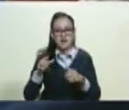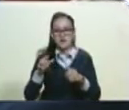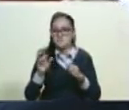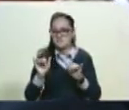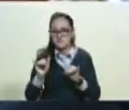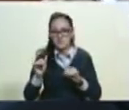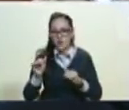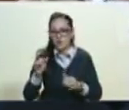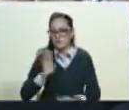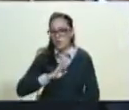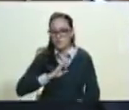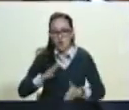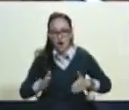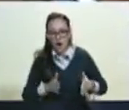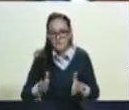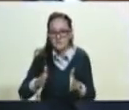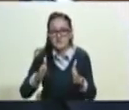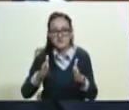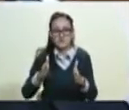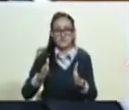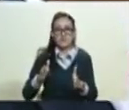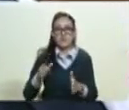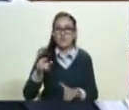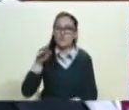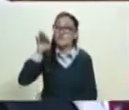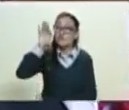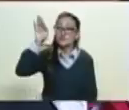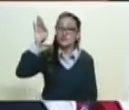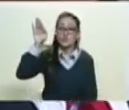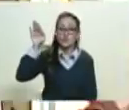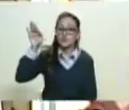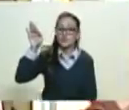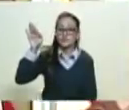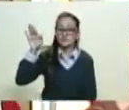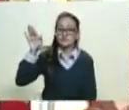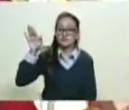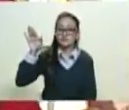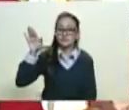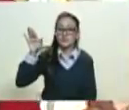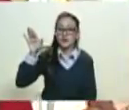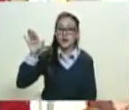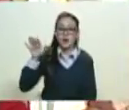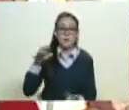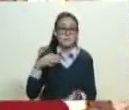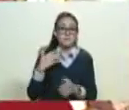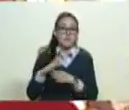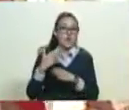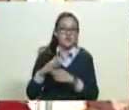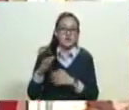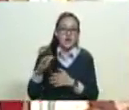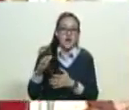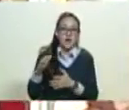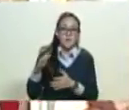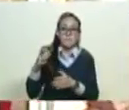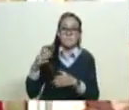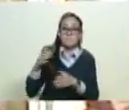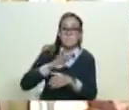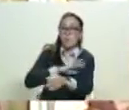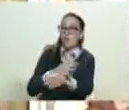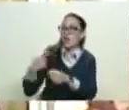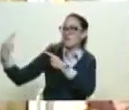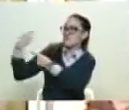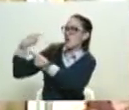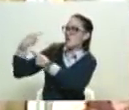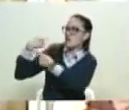pueblo decidiendo su porvenir, su futuro, sin ningún tipo de poder superior que le diera mandato ni